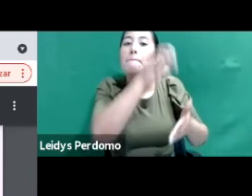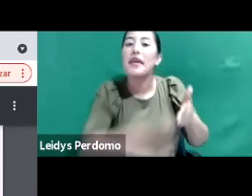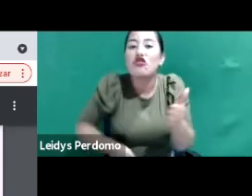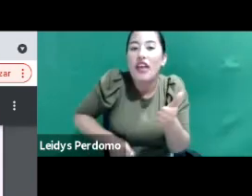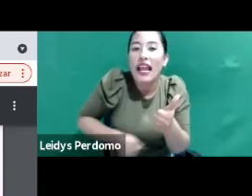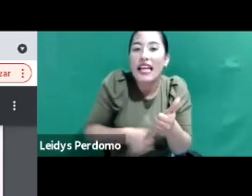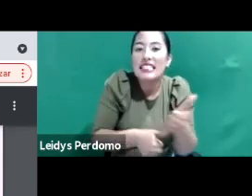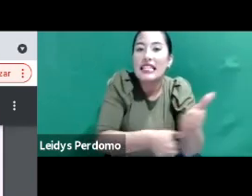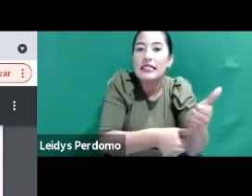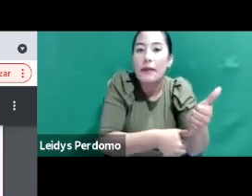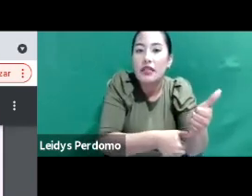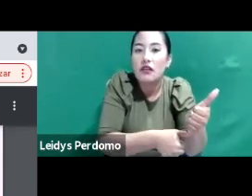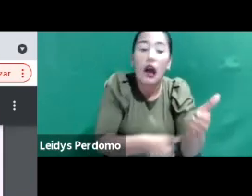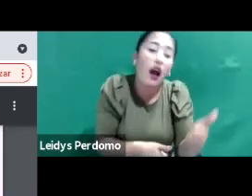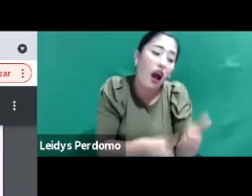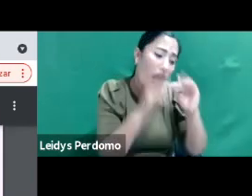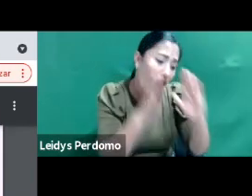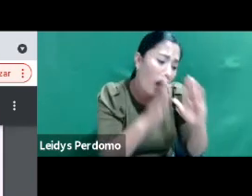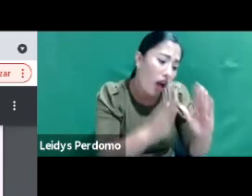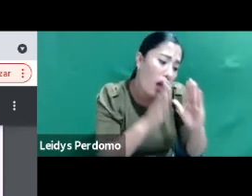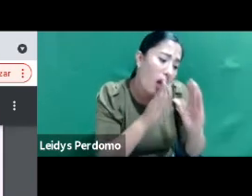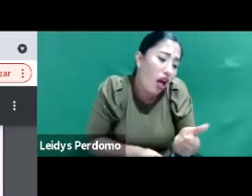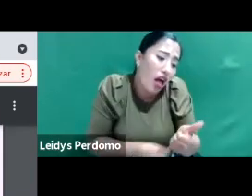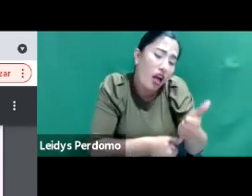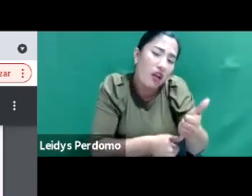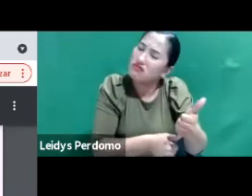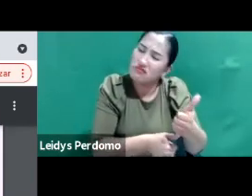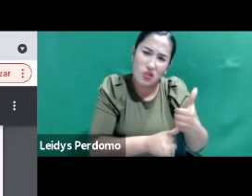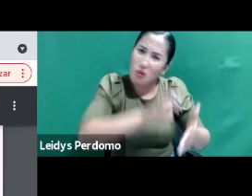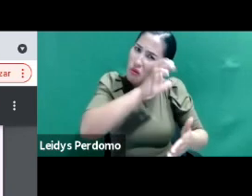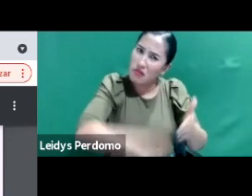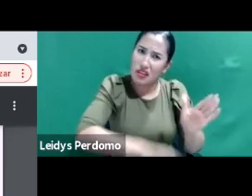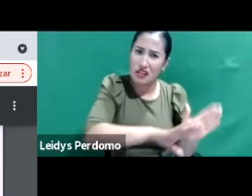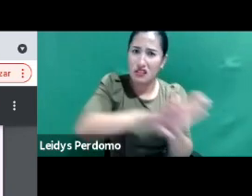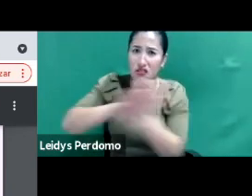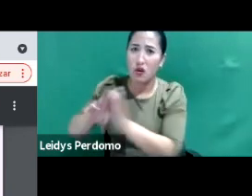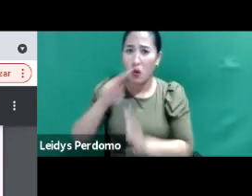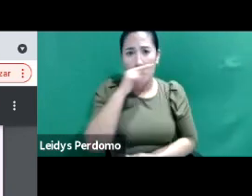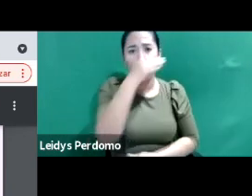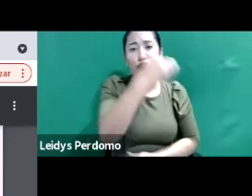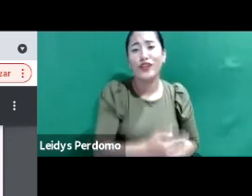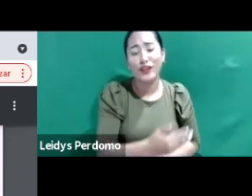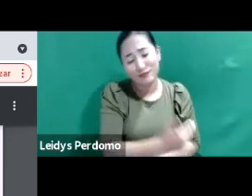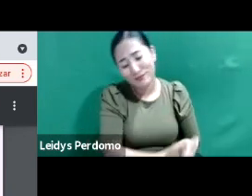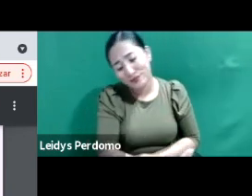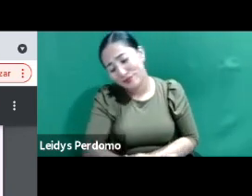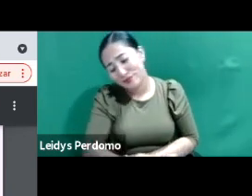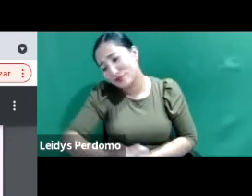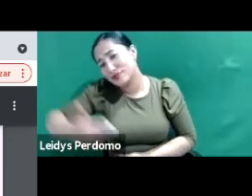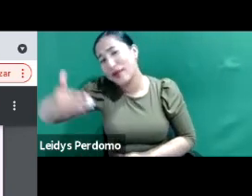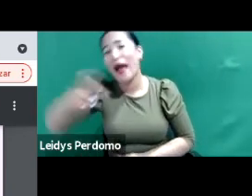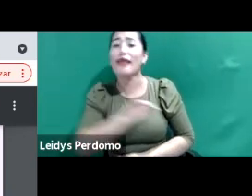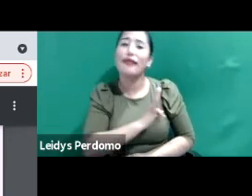asistencialismo para ellos. Para un niño estar toda la vida en terapia y en adultez no es